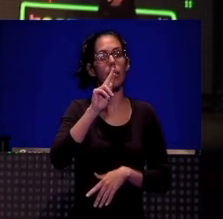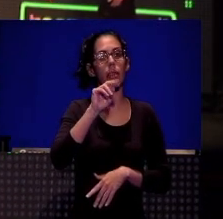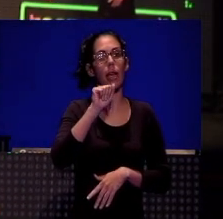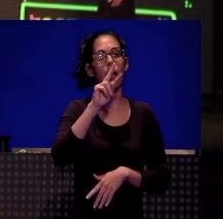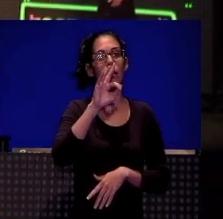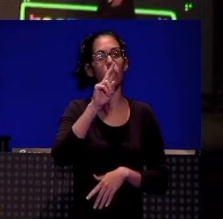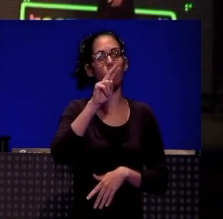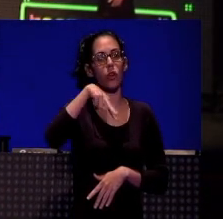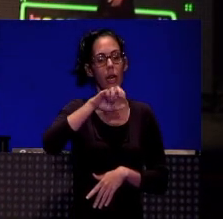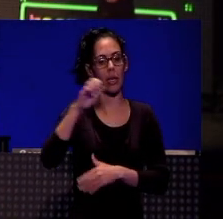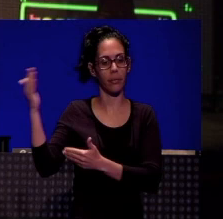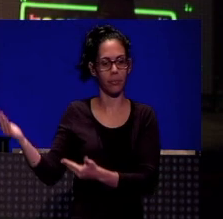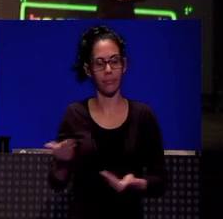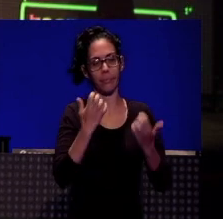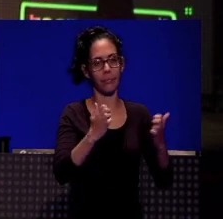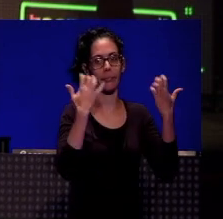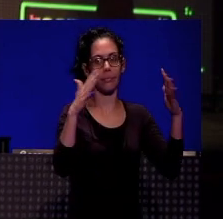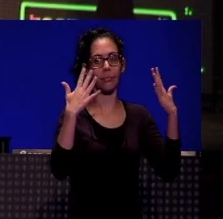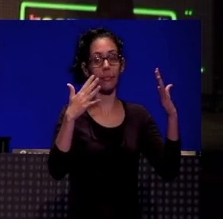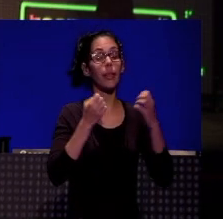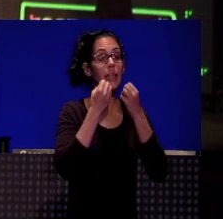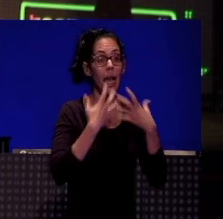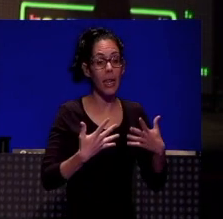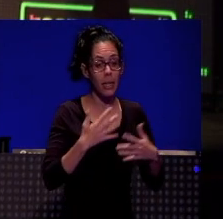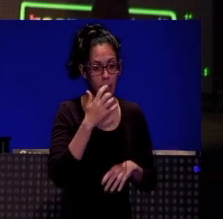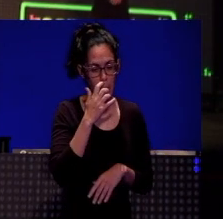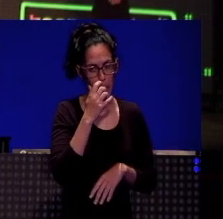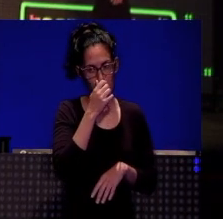veo el momento por favor como estáis